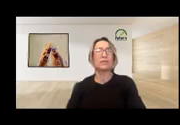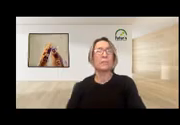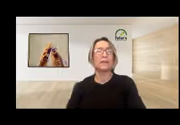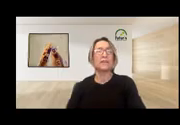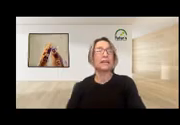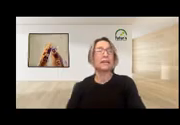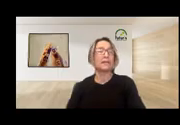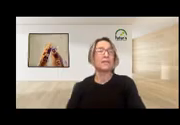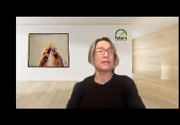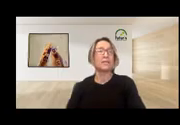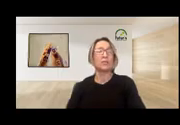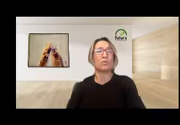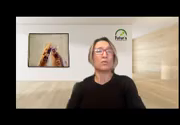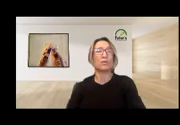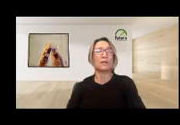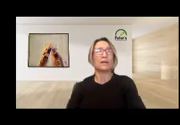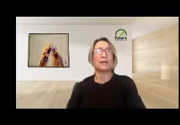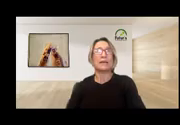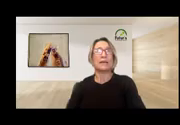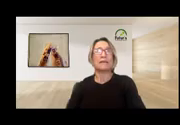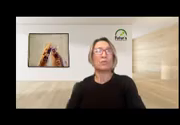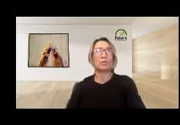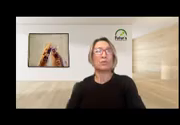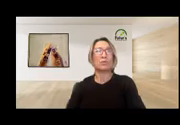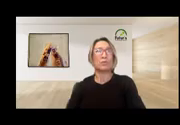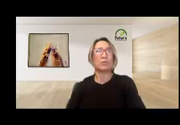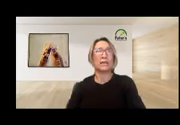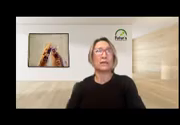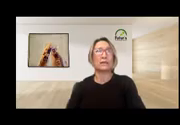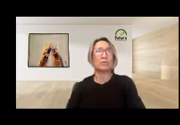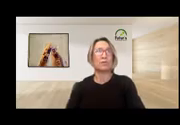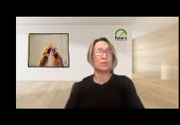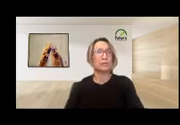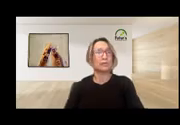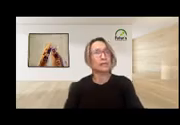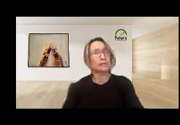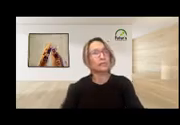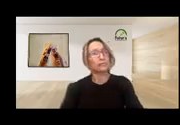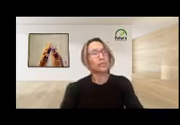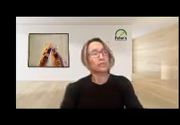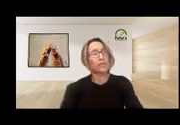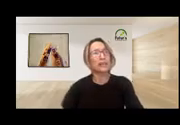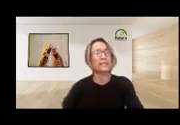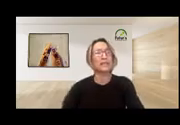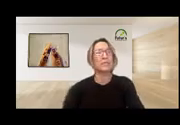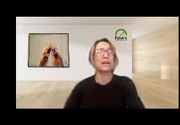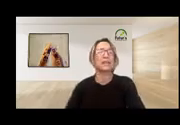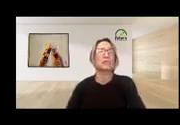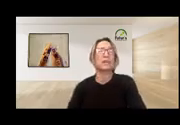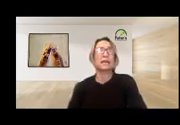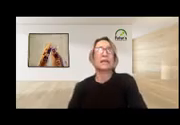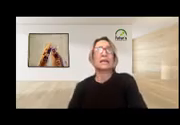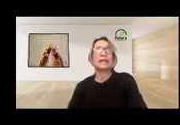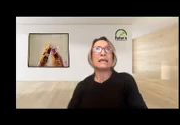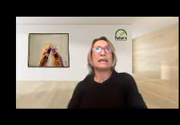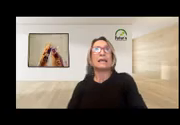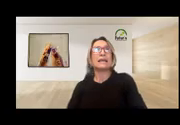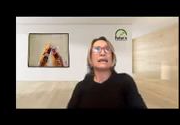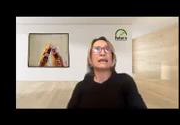cosas que podemos aprender en relación con ese mundo de hace unos 12.000, 13.000